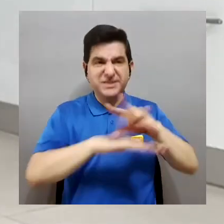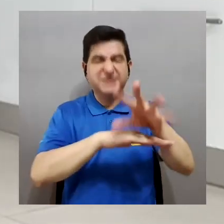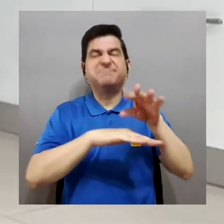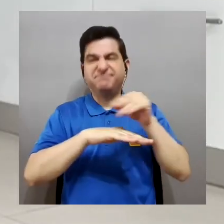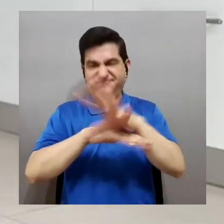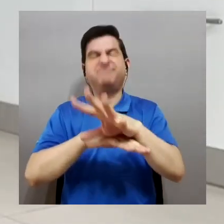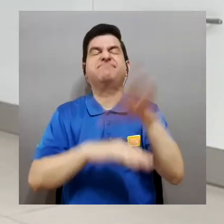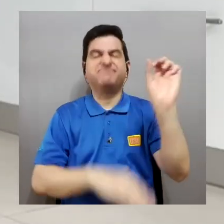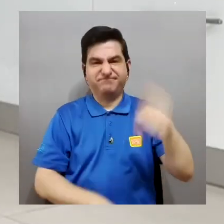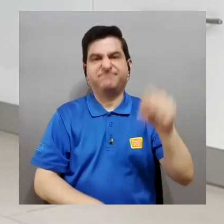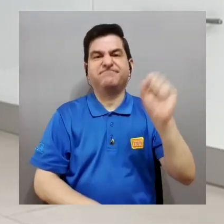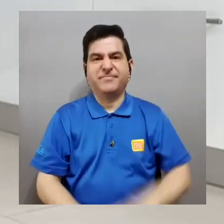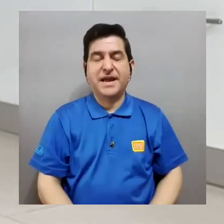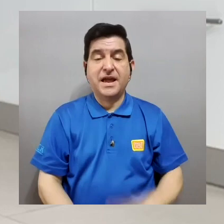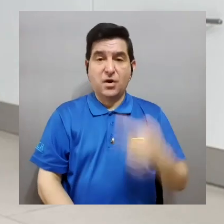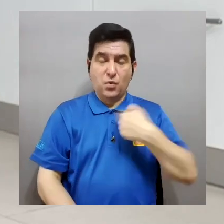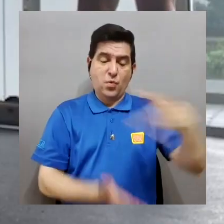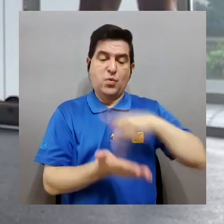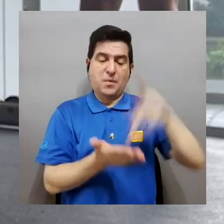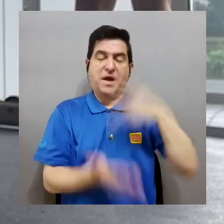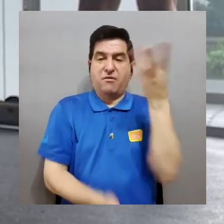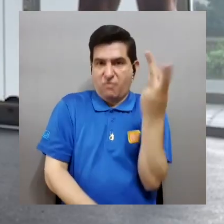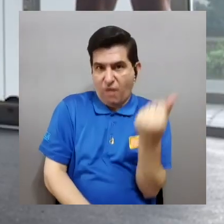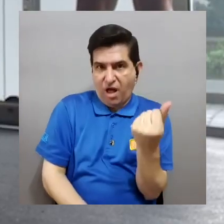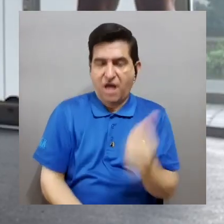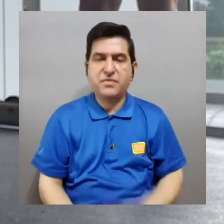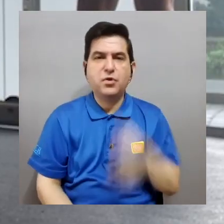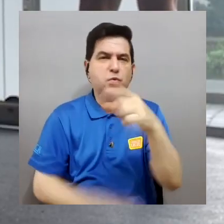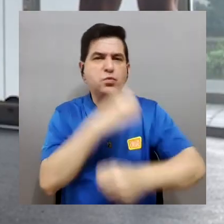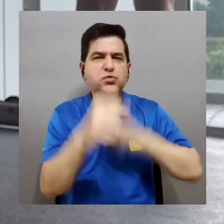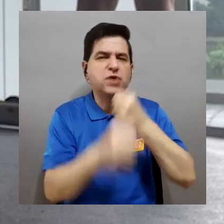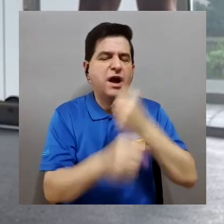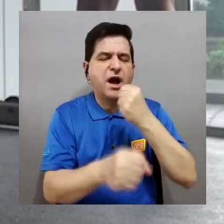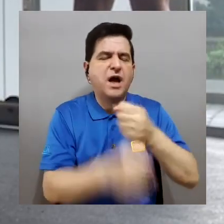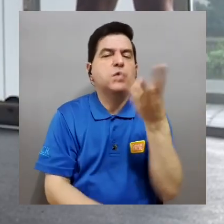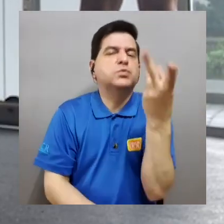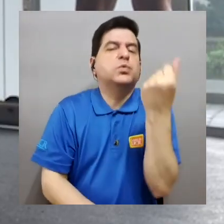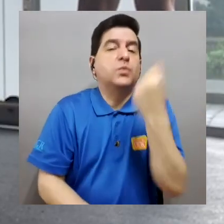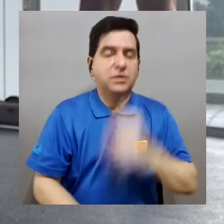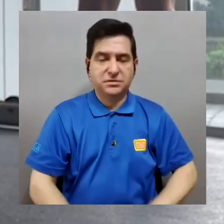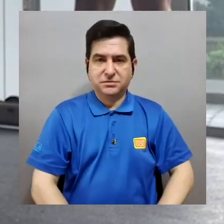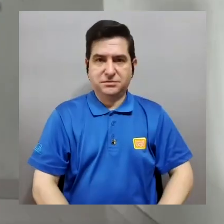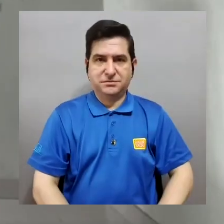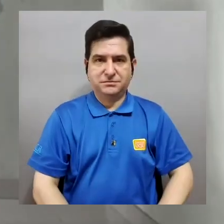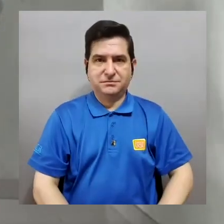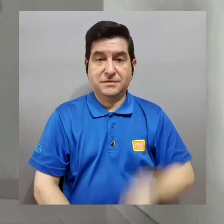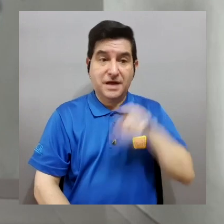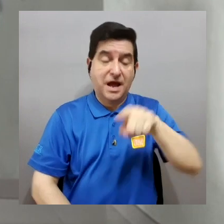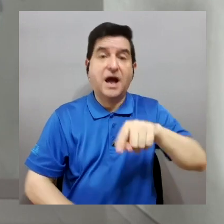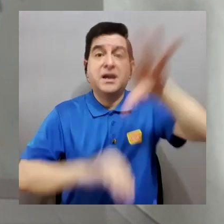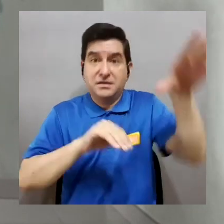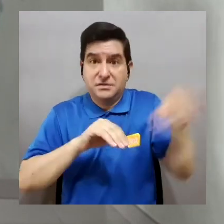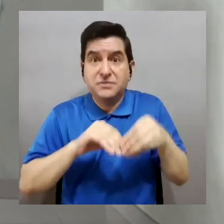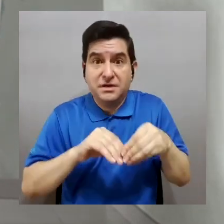influye mucho el salario que tengas, cuántos años tenés de estar trabajando, y a